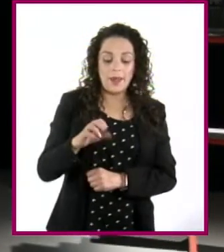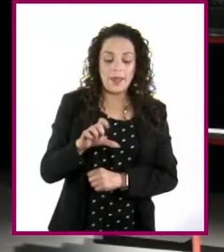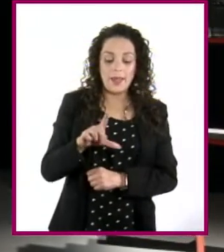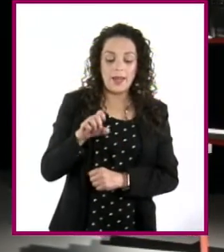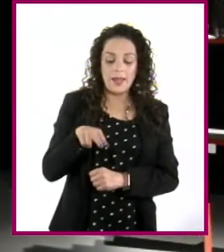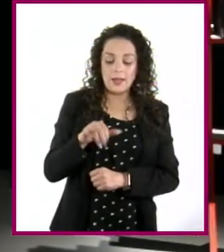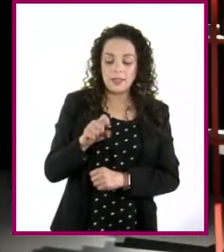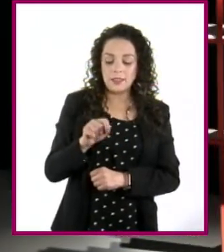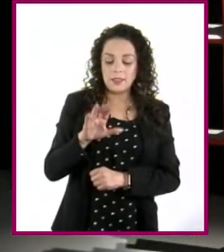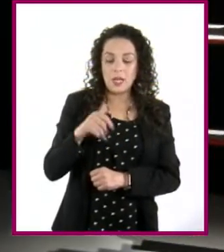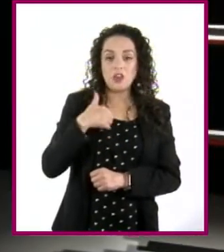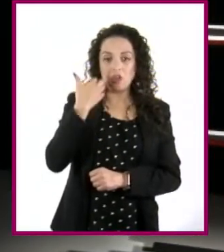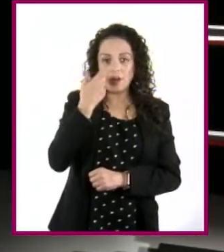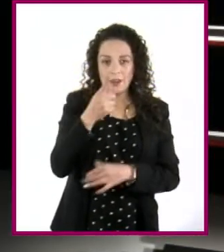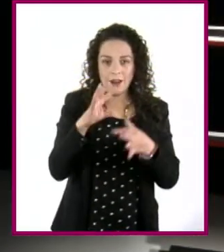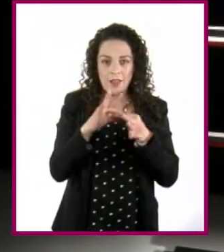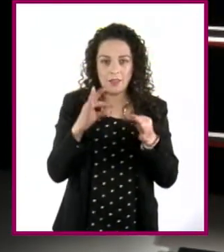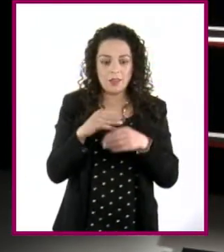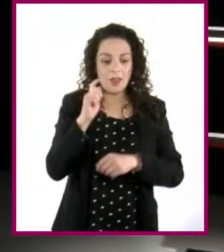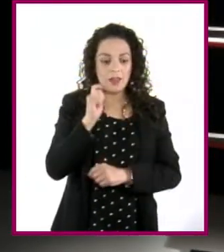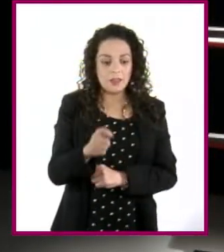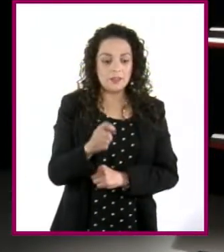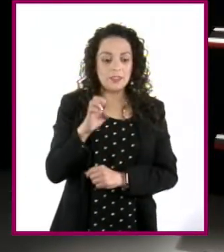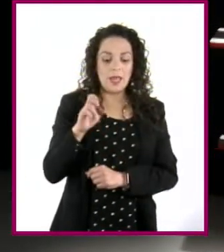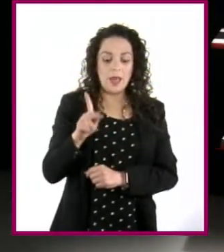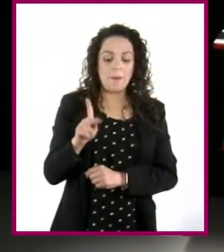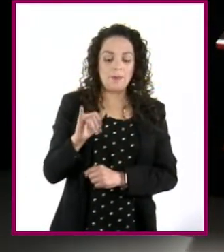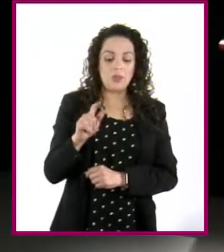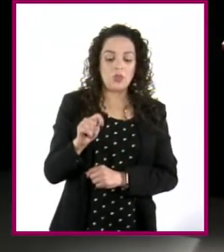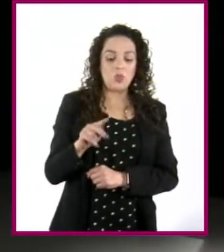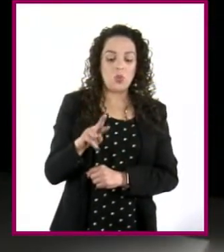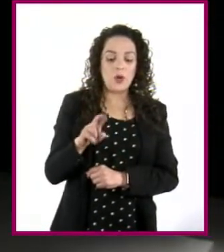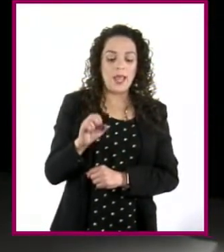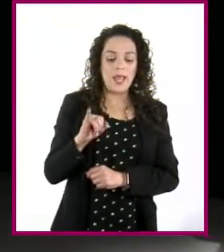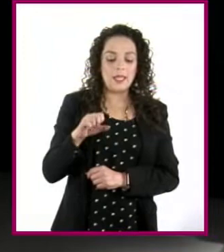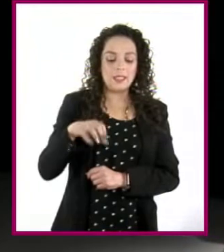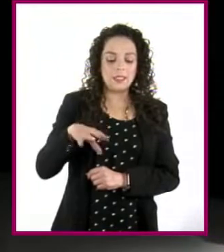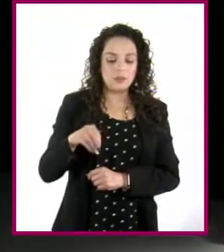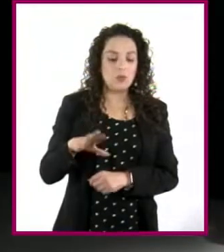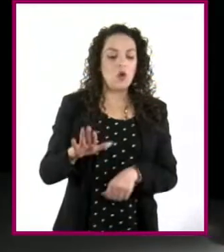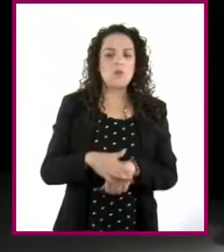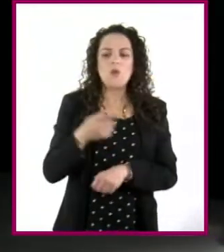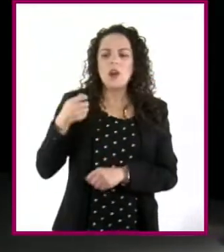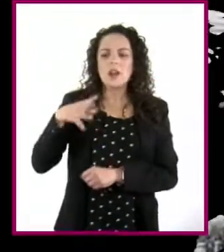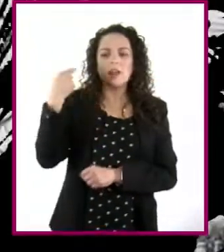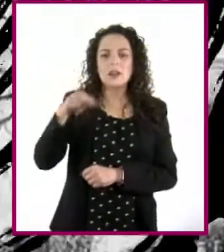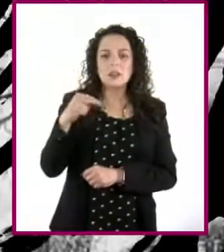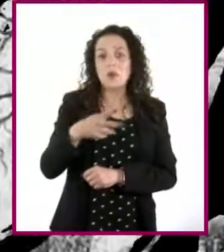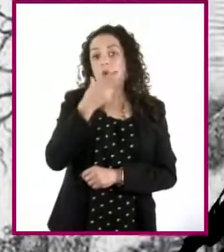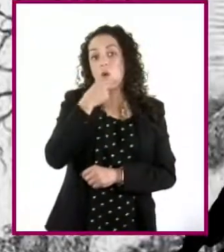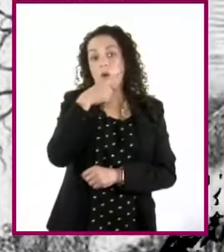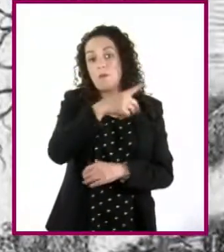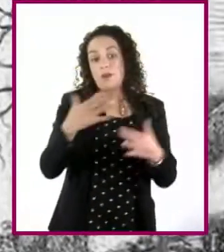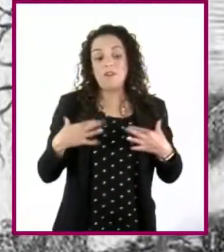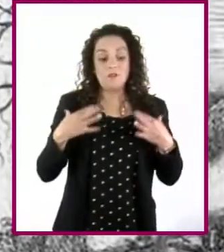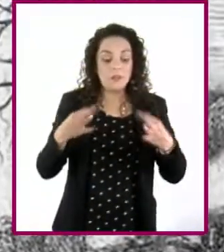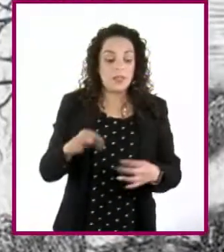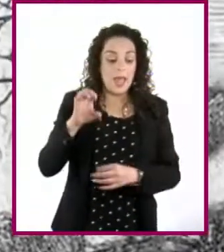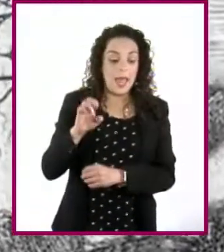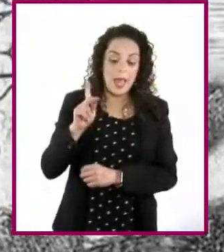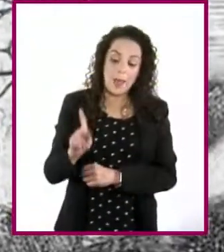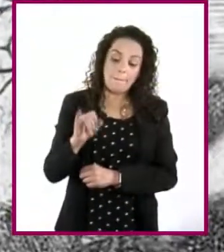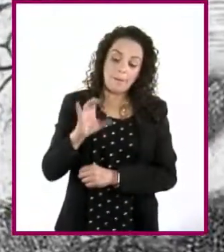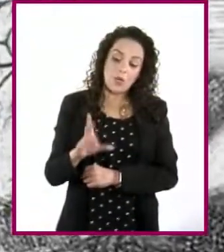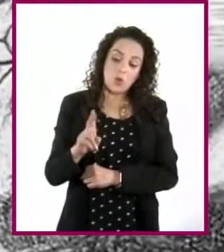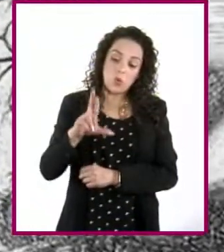quisiera hablarles es el epicureísmo, llamado así en honor a su fundador, Epicuro, quien planteaba